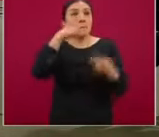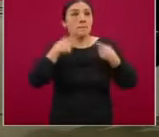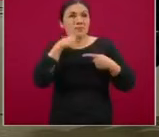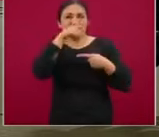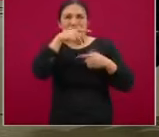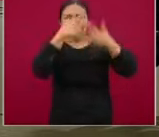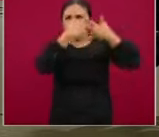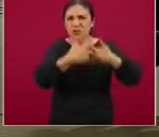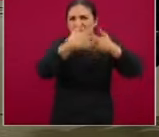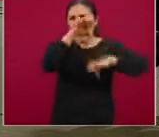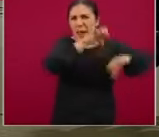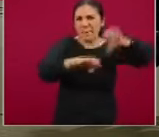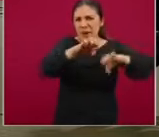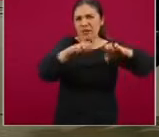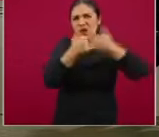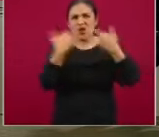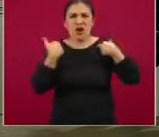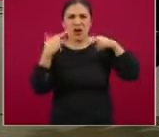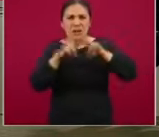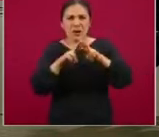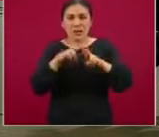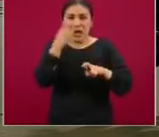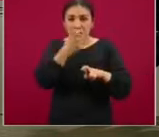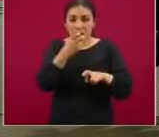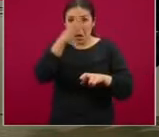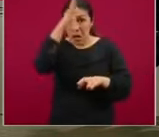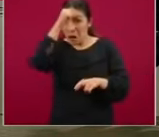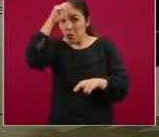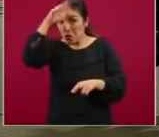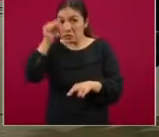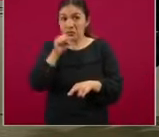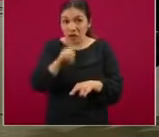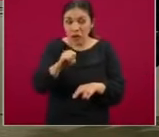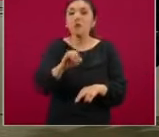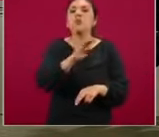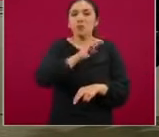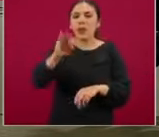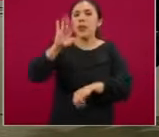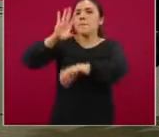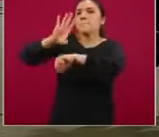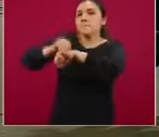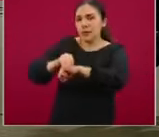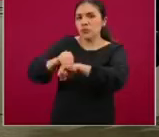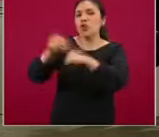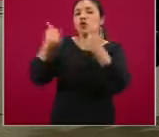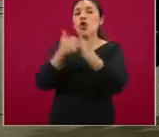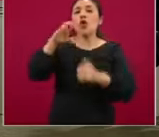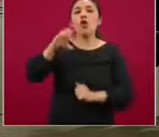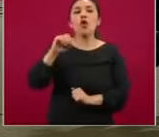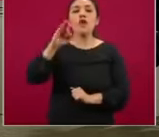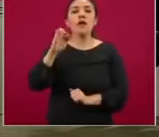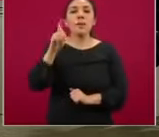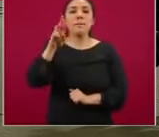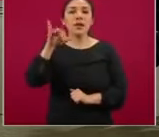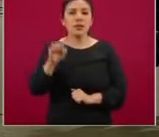fabricantes o sus representantes legales de estas pruebas soliciten la autorización sanitaria de